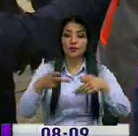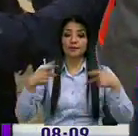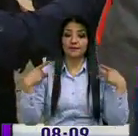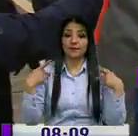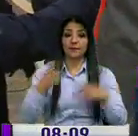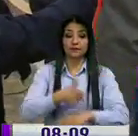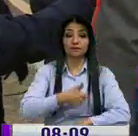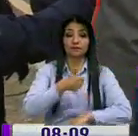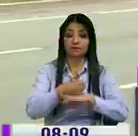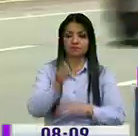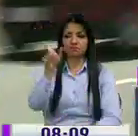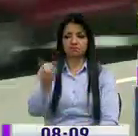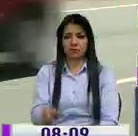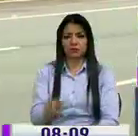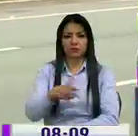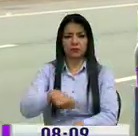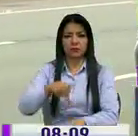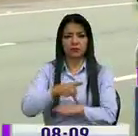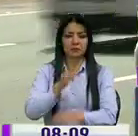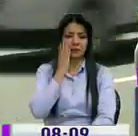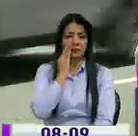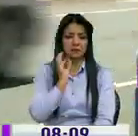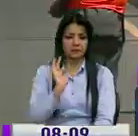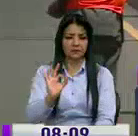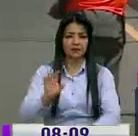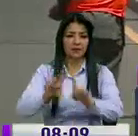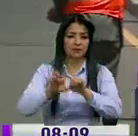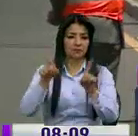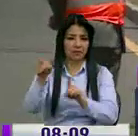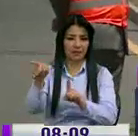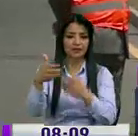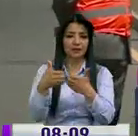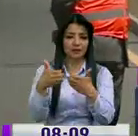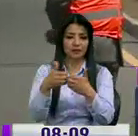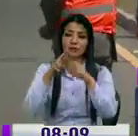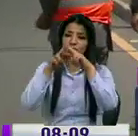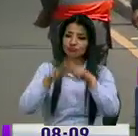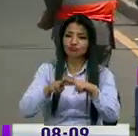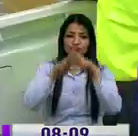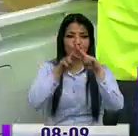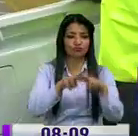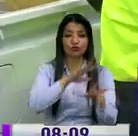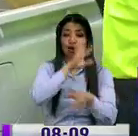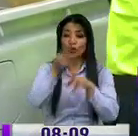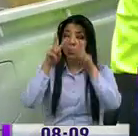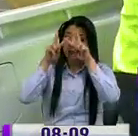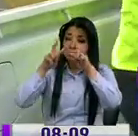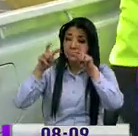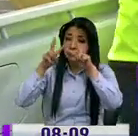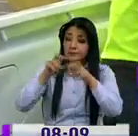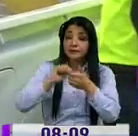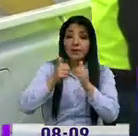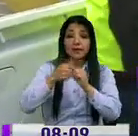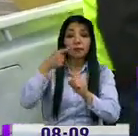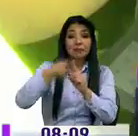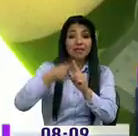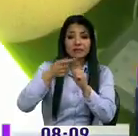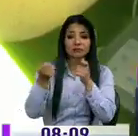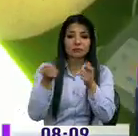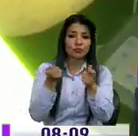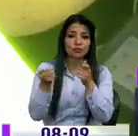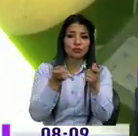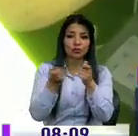junto a especialistas de la empresa proveedora de los equipos, inspeccionaron los artefactos, enfatizando que cada mes son monitoreados